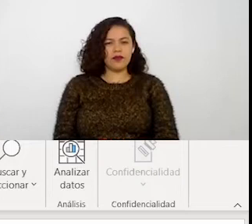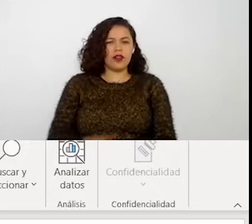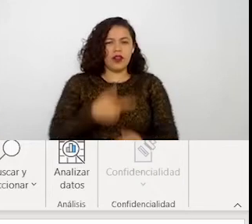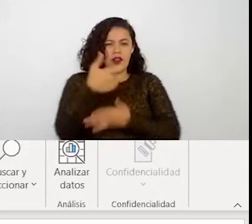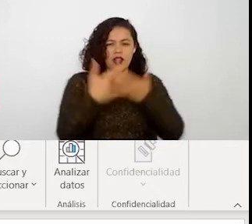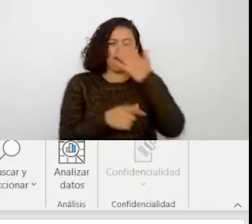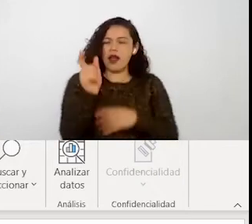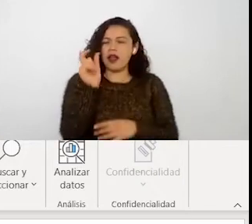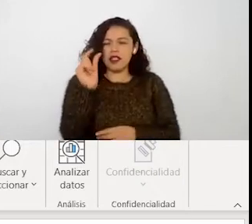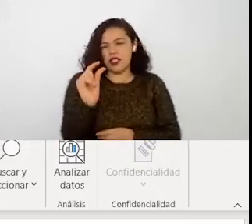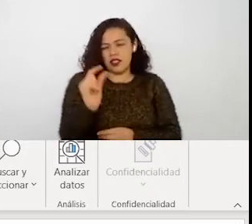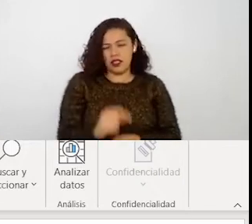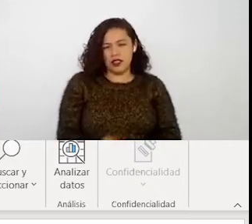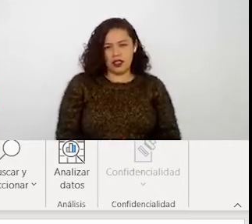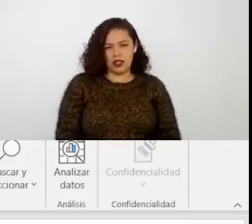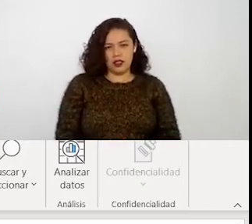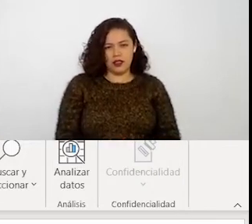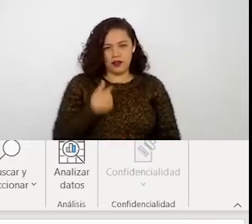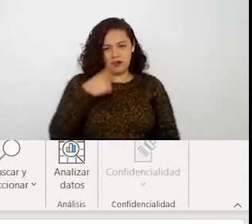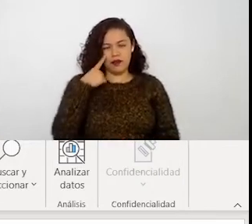miren Aquí tengo mi